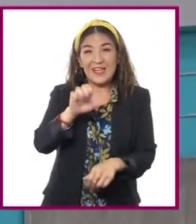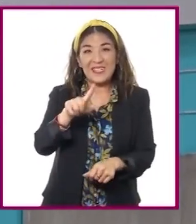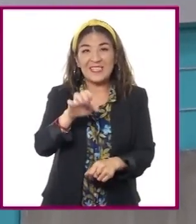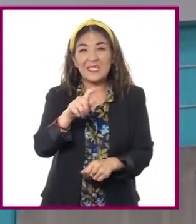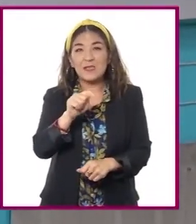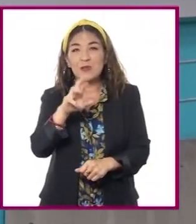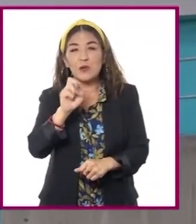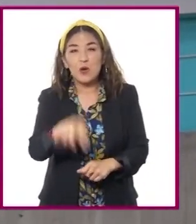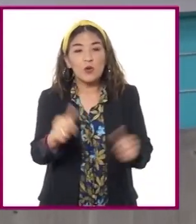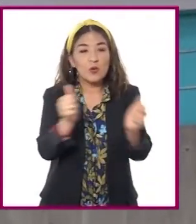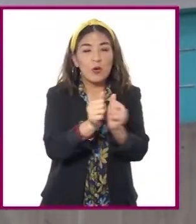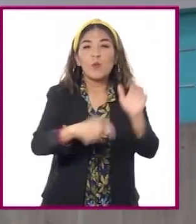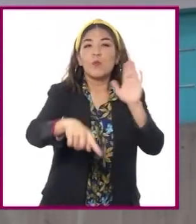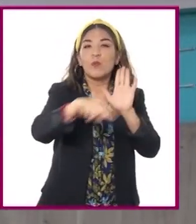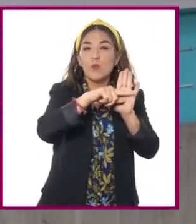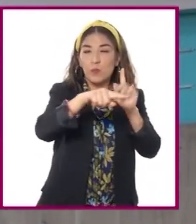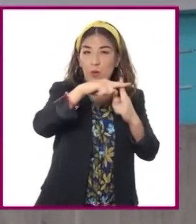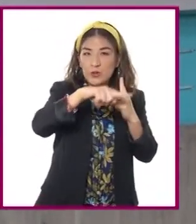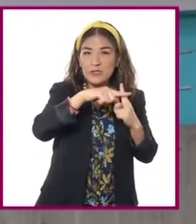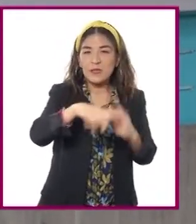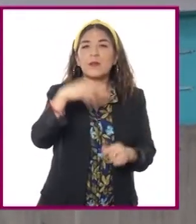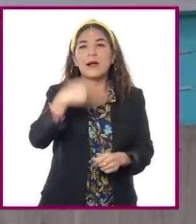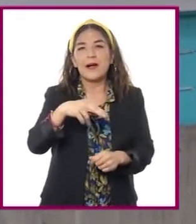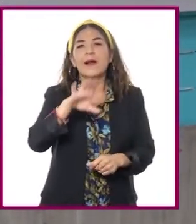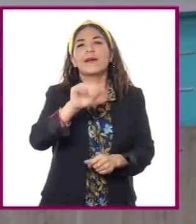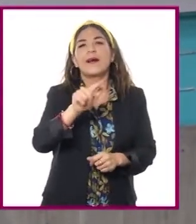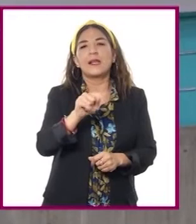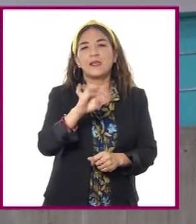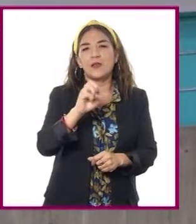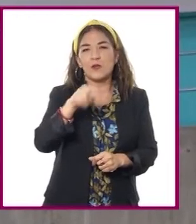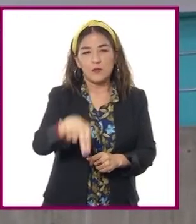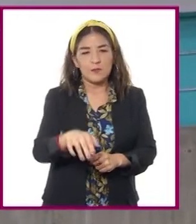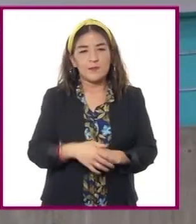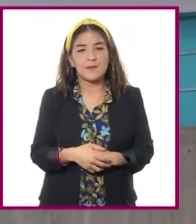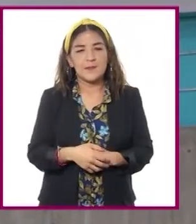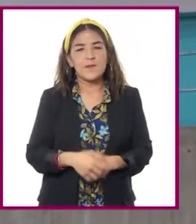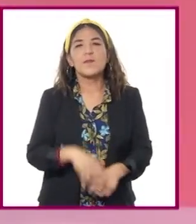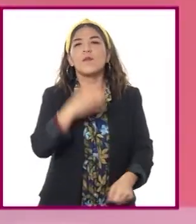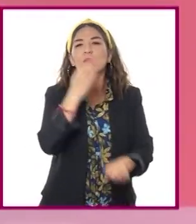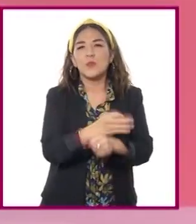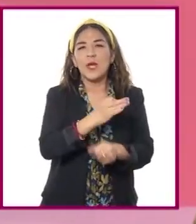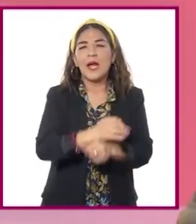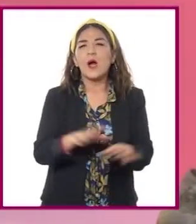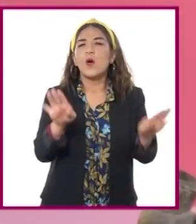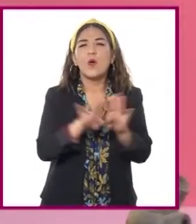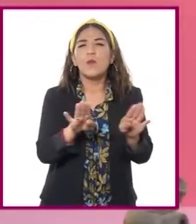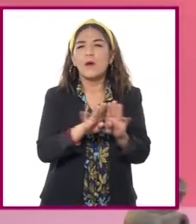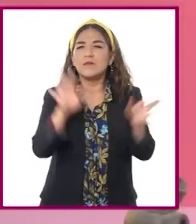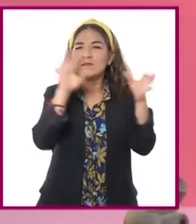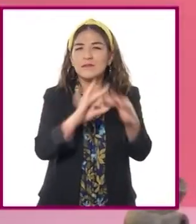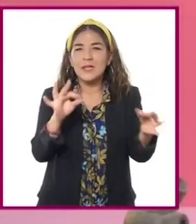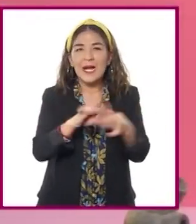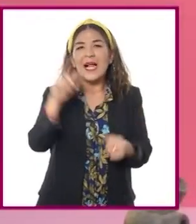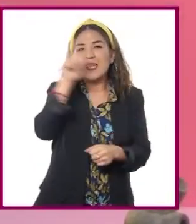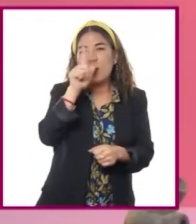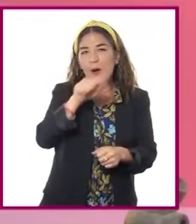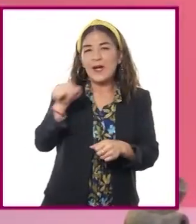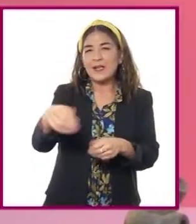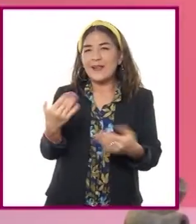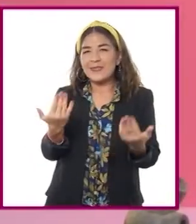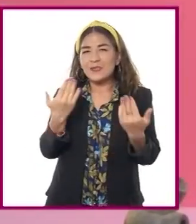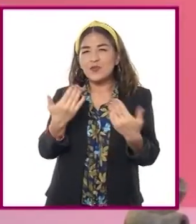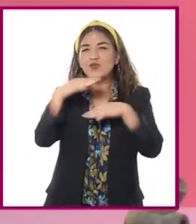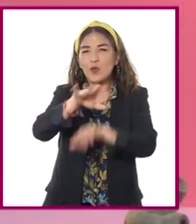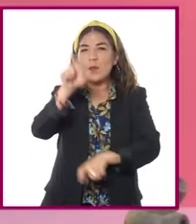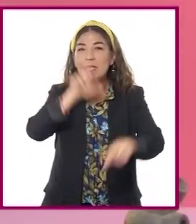pueden con carga positiva, se les denomina cation. Empleemos el lenguaje simbólico de la química.